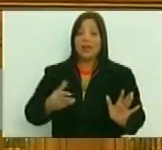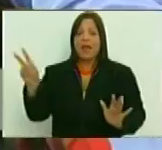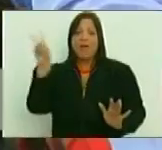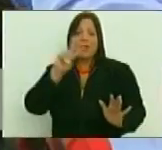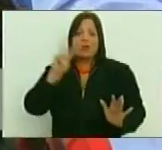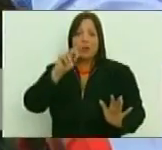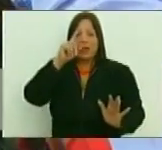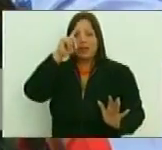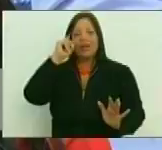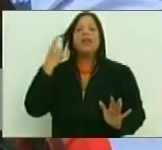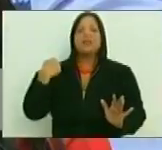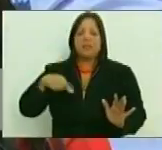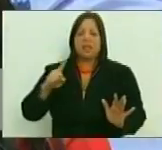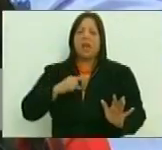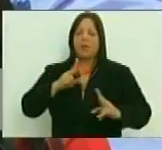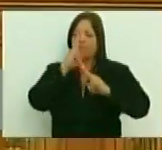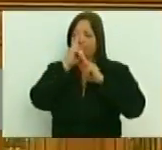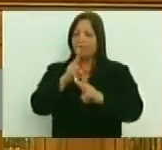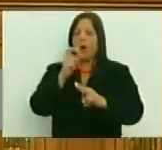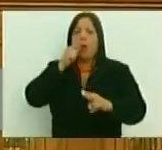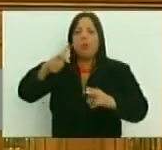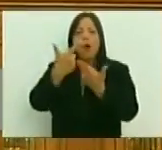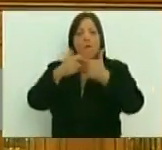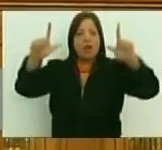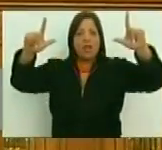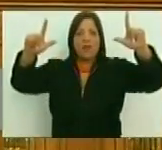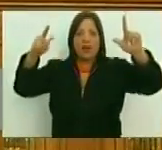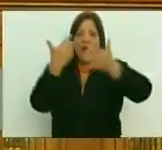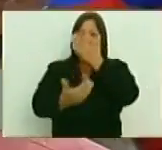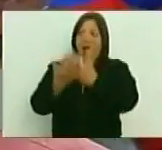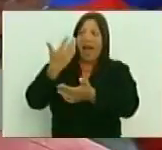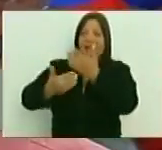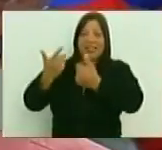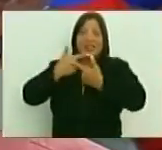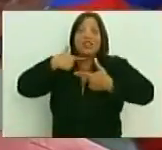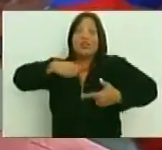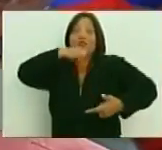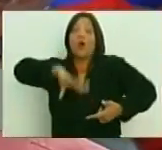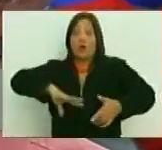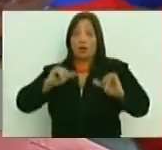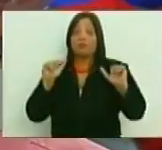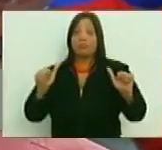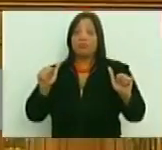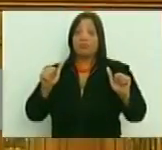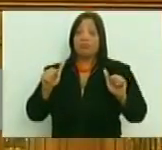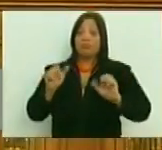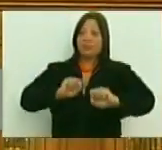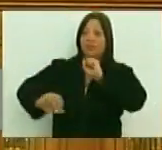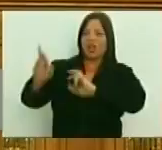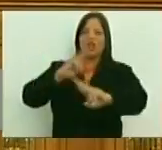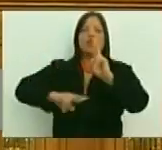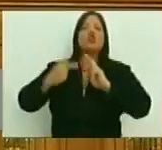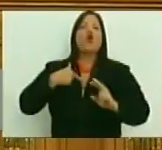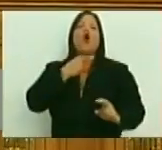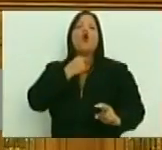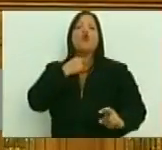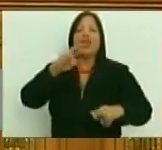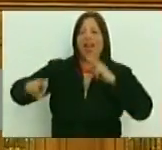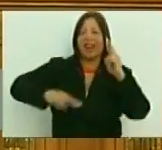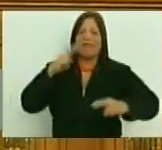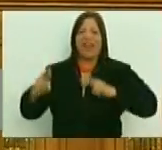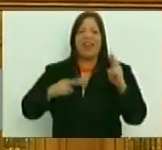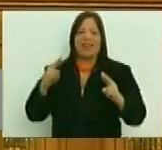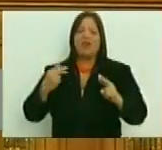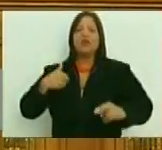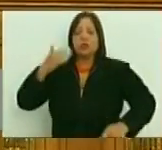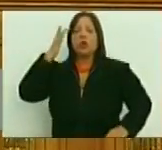Venezuela tenemos la dicha de ver a un pueblo liberarse de la mano de su historia, historia insurgente, como nos gusta llamarla.